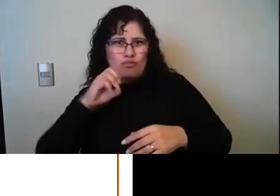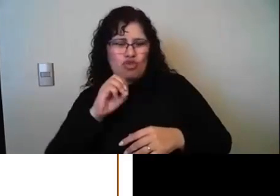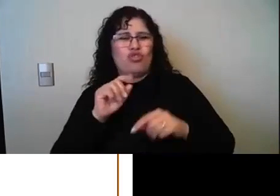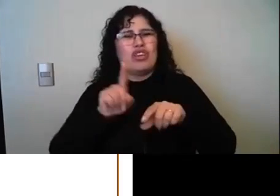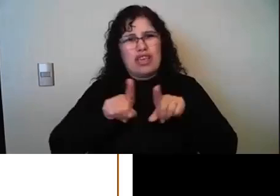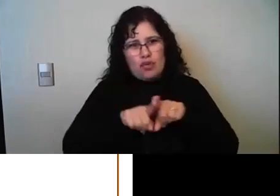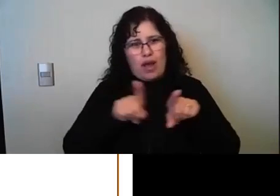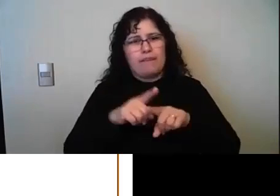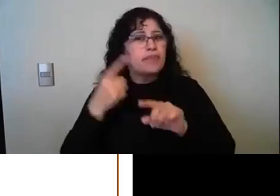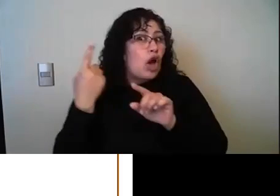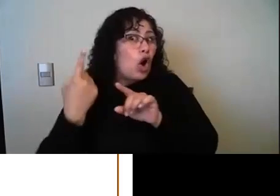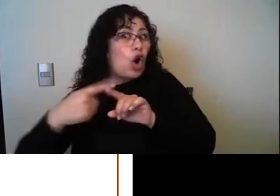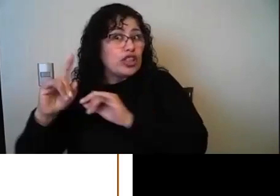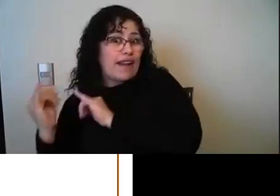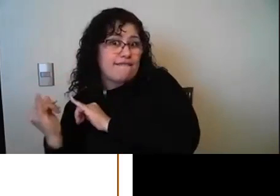en